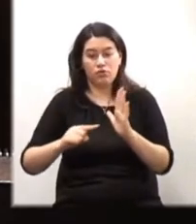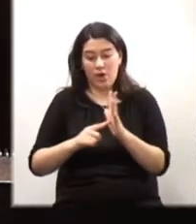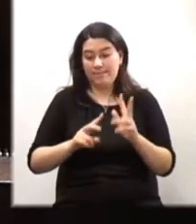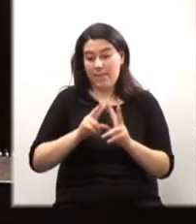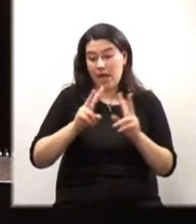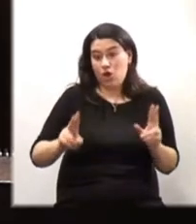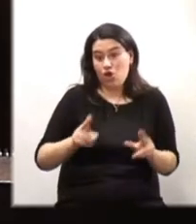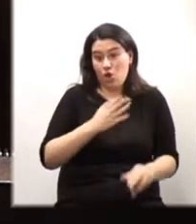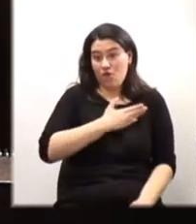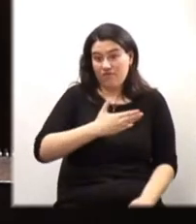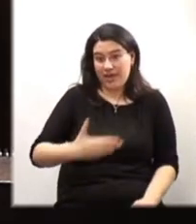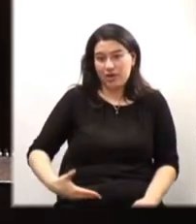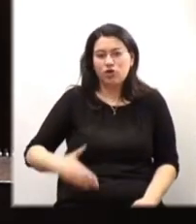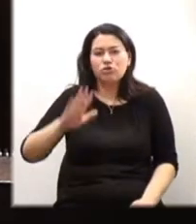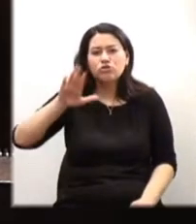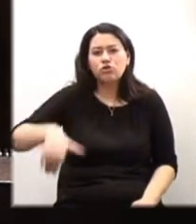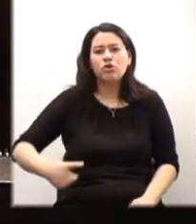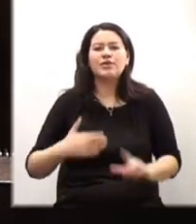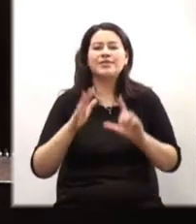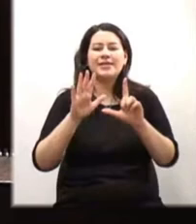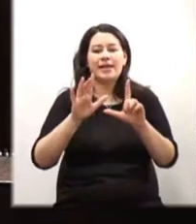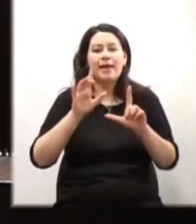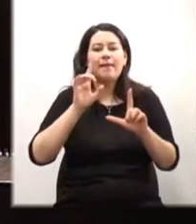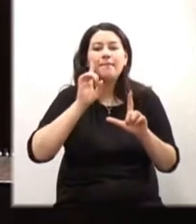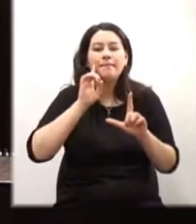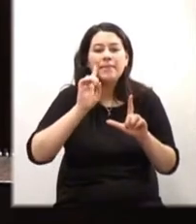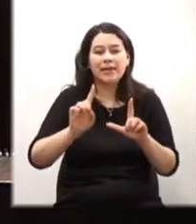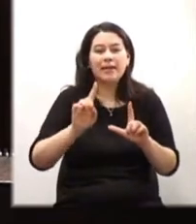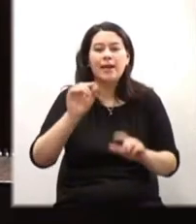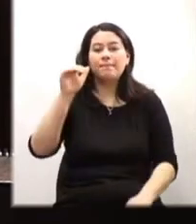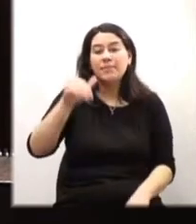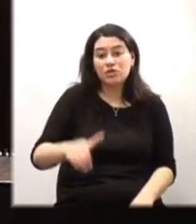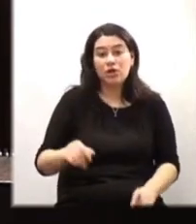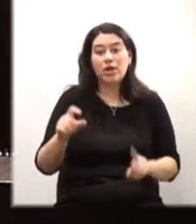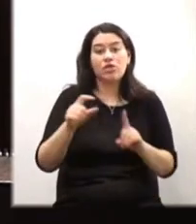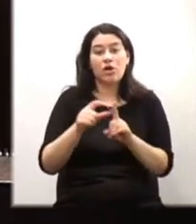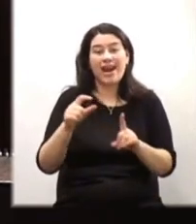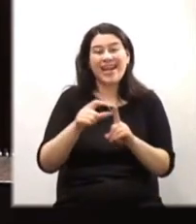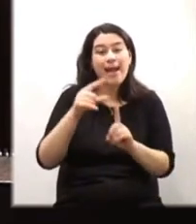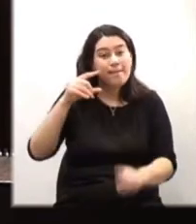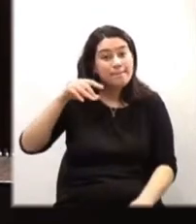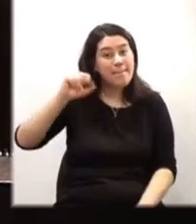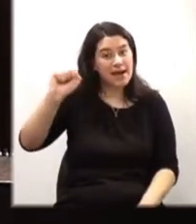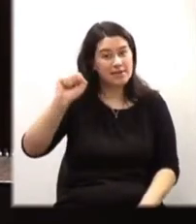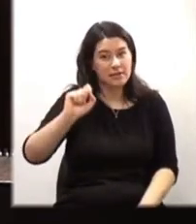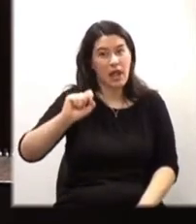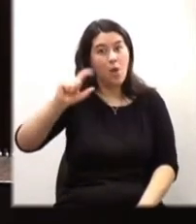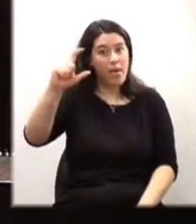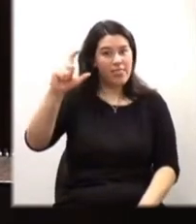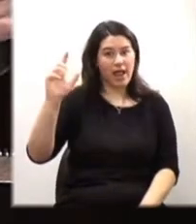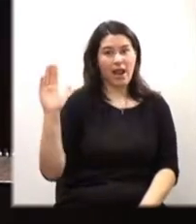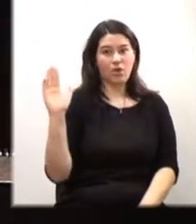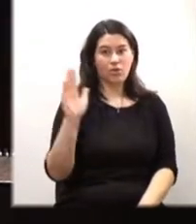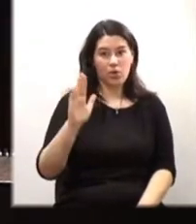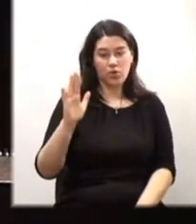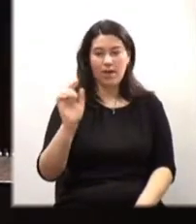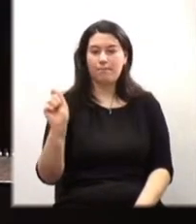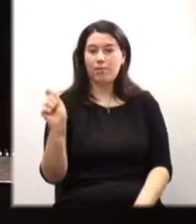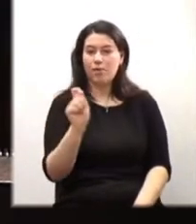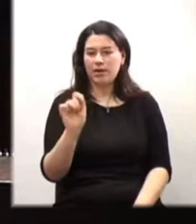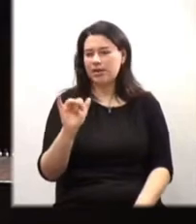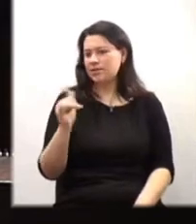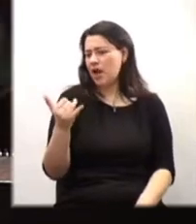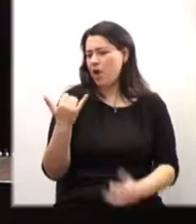gobierno. Esos son 7.500 millones de dólares más de deuda pública. Hace